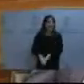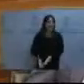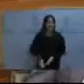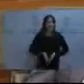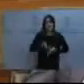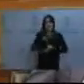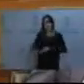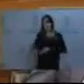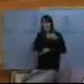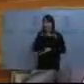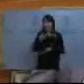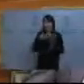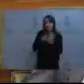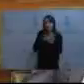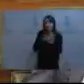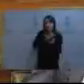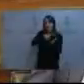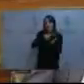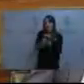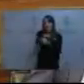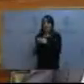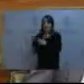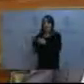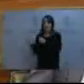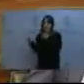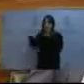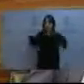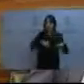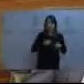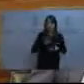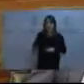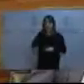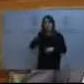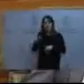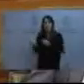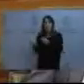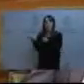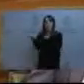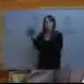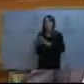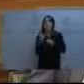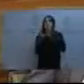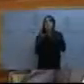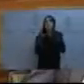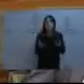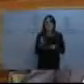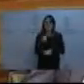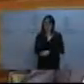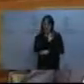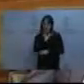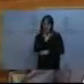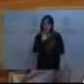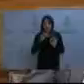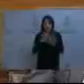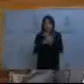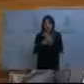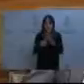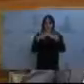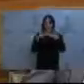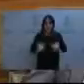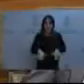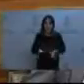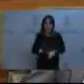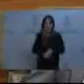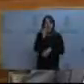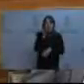de retorno y el plan de retorno ha traído a 0 jóvenes, eso lo tildaremos de fracaso. Quizá usted ahora me conteste, como ya también he oído, que